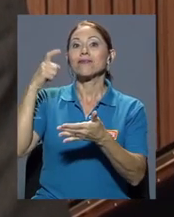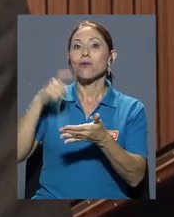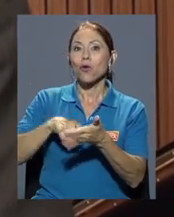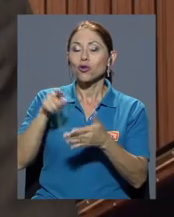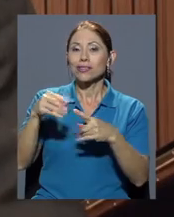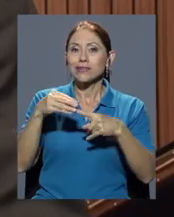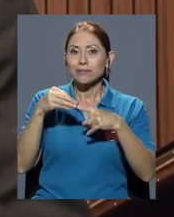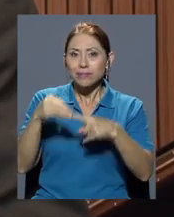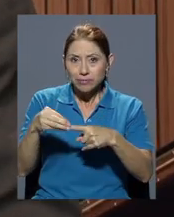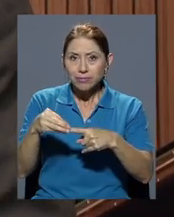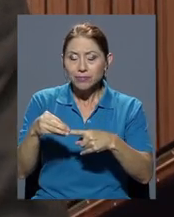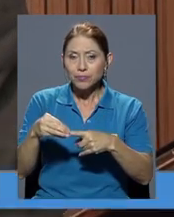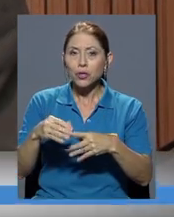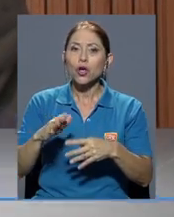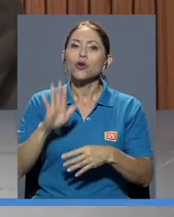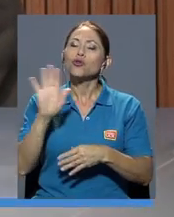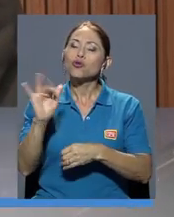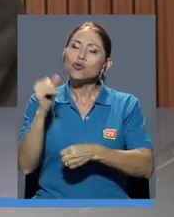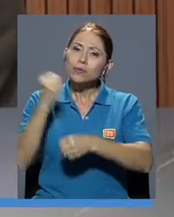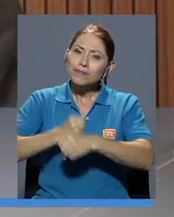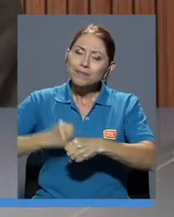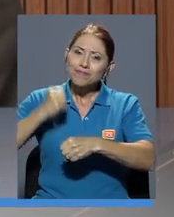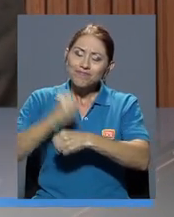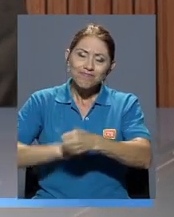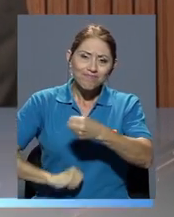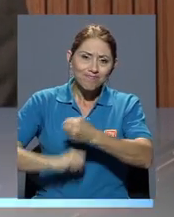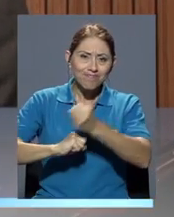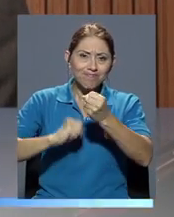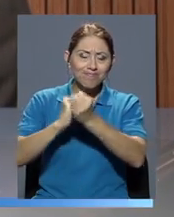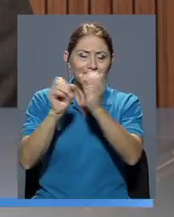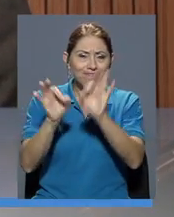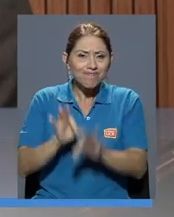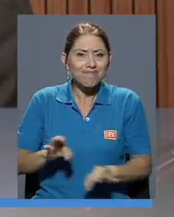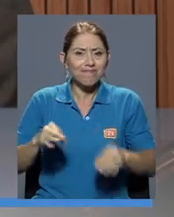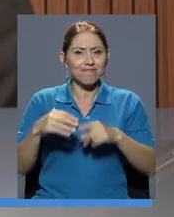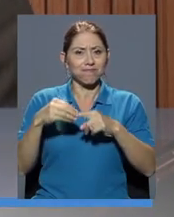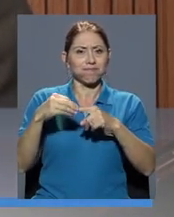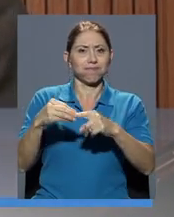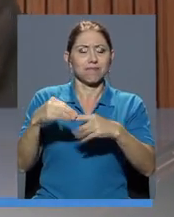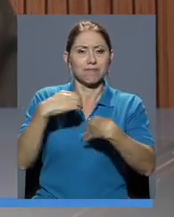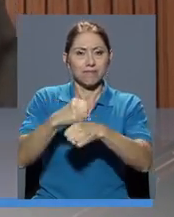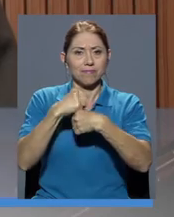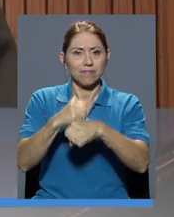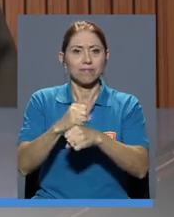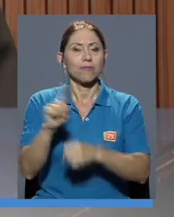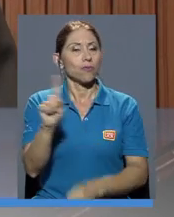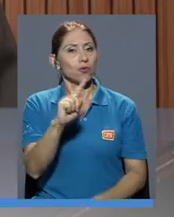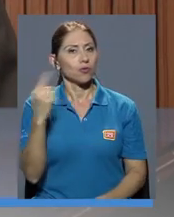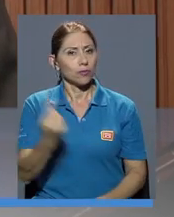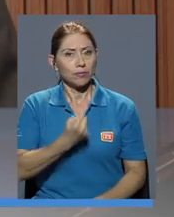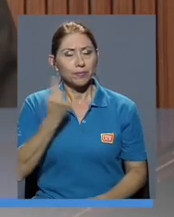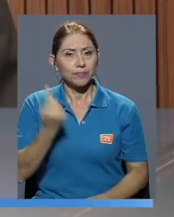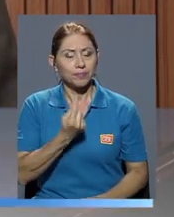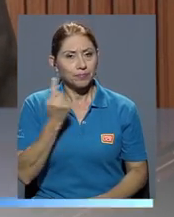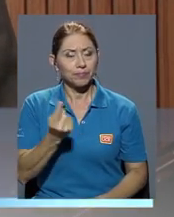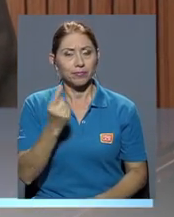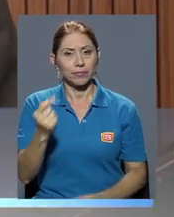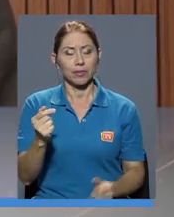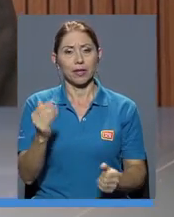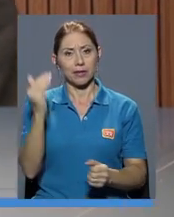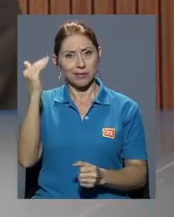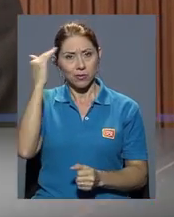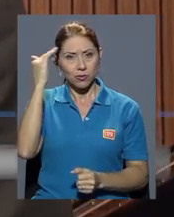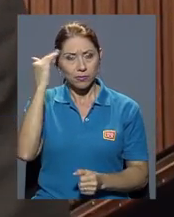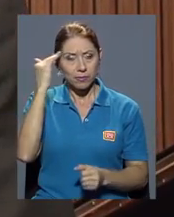todo los aportes muy significativos que ha hecho, no solo en el